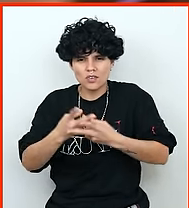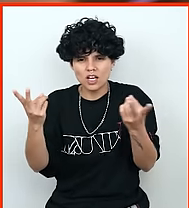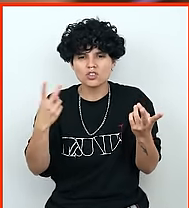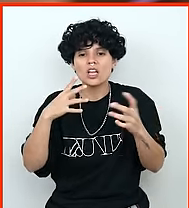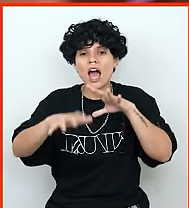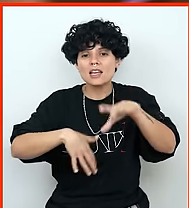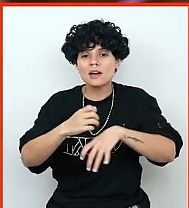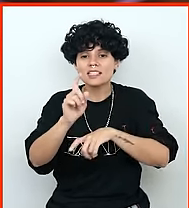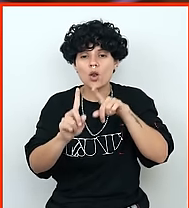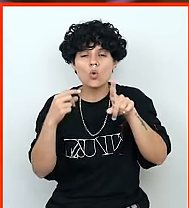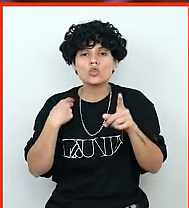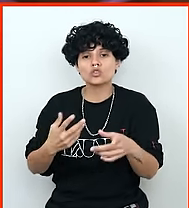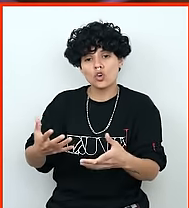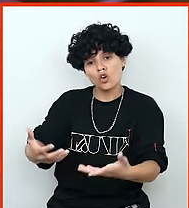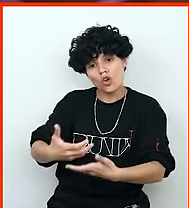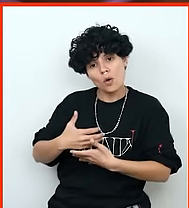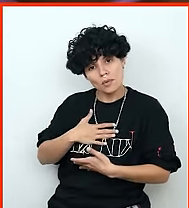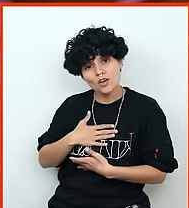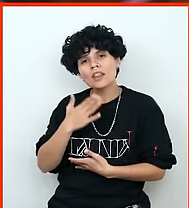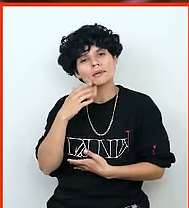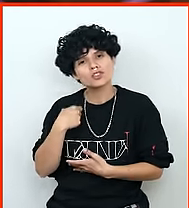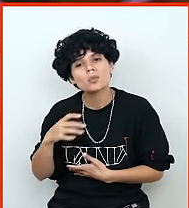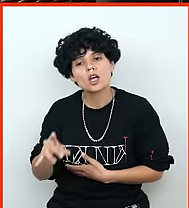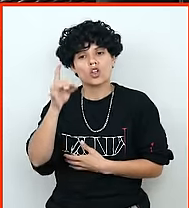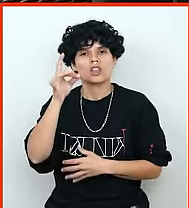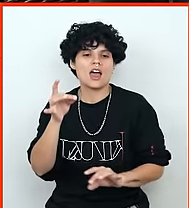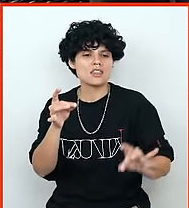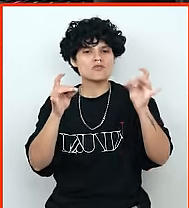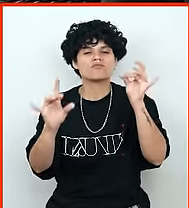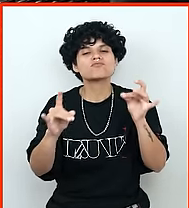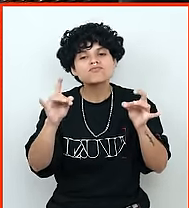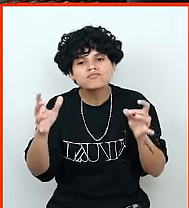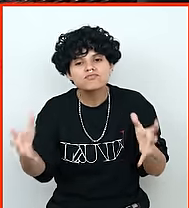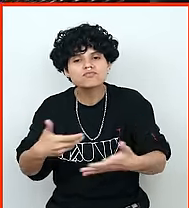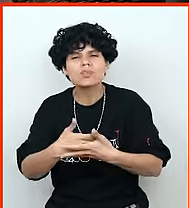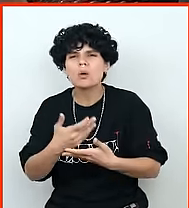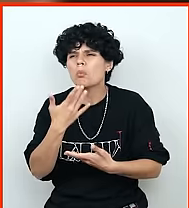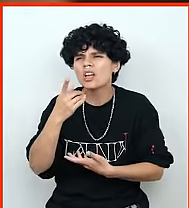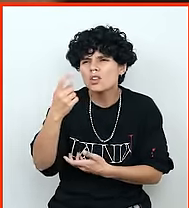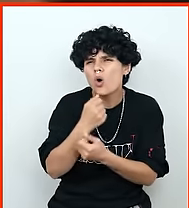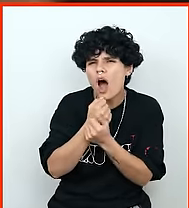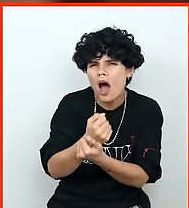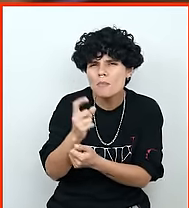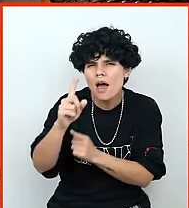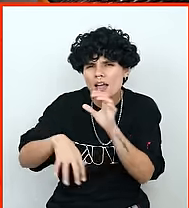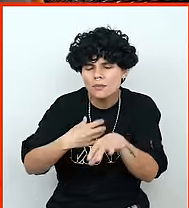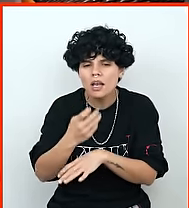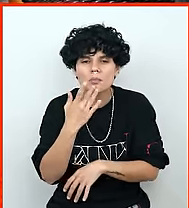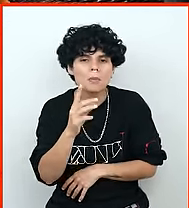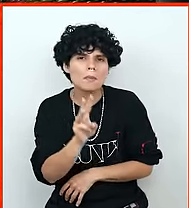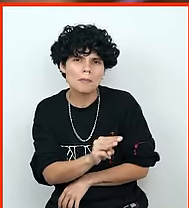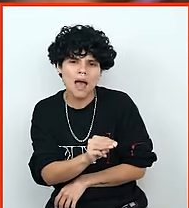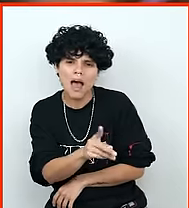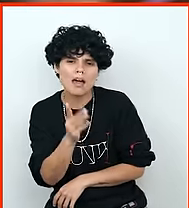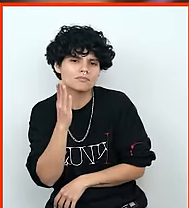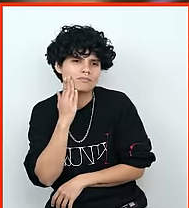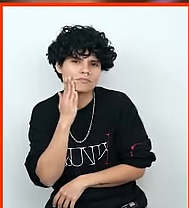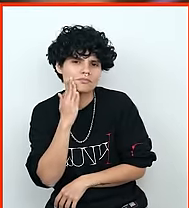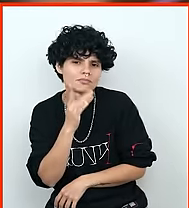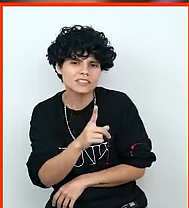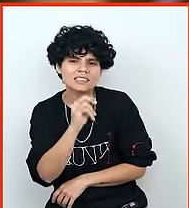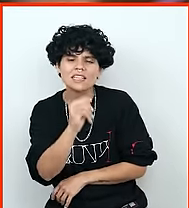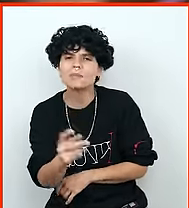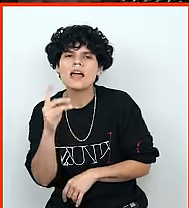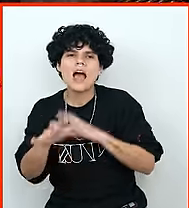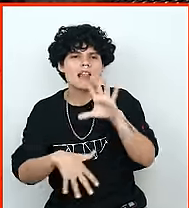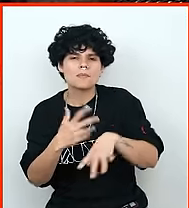en ese sentido, los animales que se han quedado conmigo son animales que también me he encontrado. ¿Y de dónde viene tu amor por los animales? Por mi mami, yo creo. Sí, mi mami siempre me dijo desde chico,